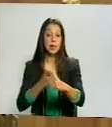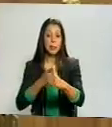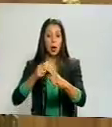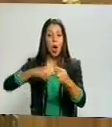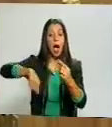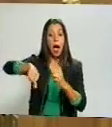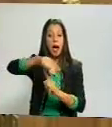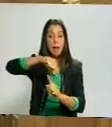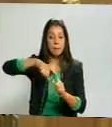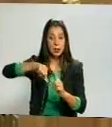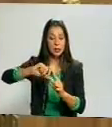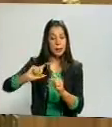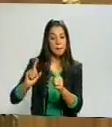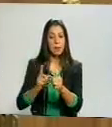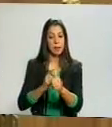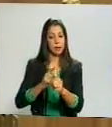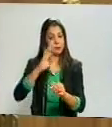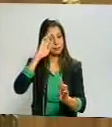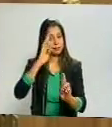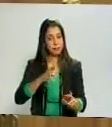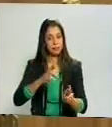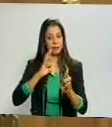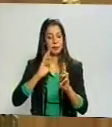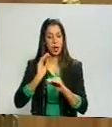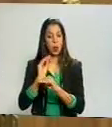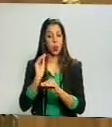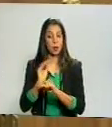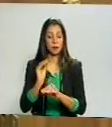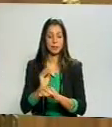tierra. Como dijo el presidente,